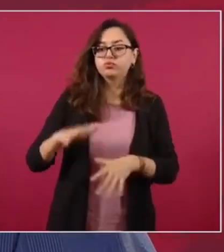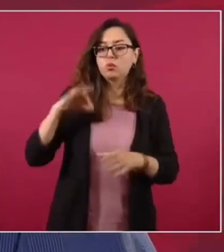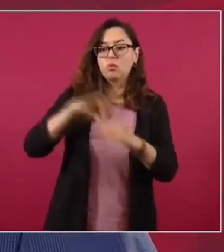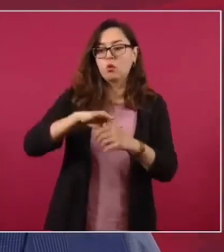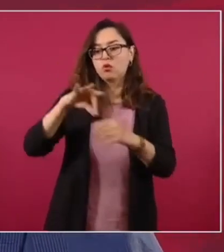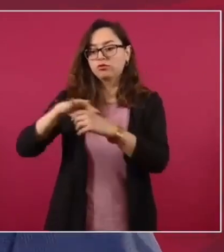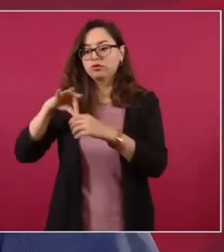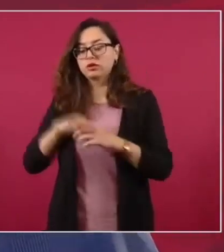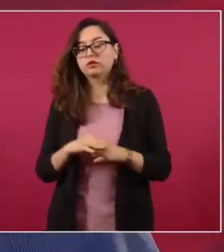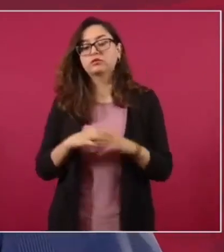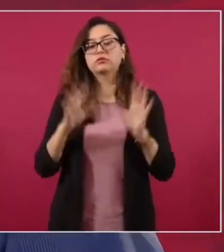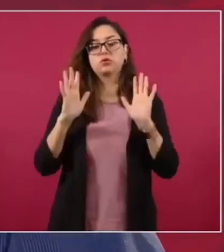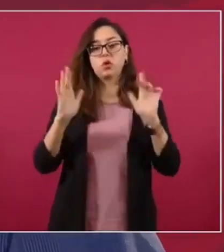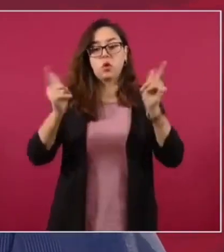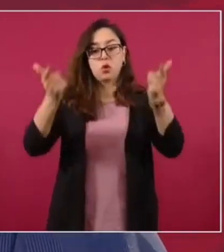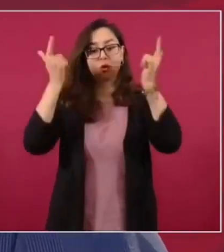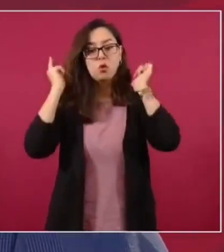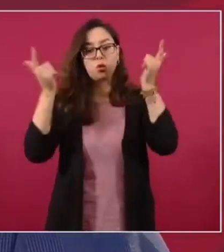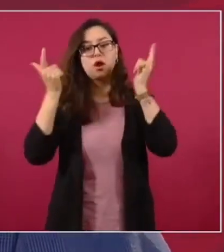pues